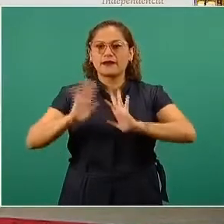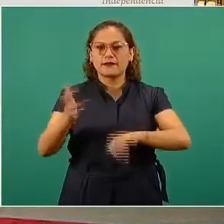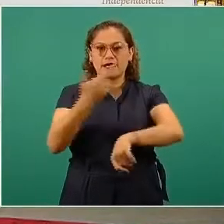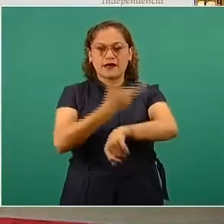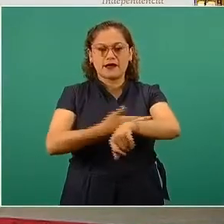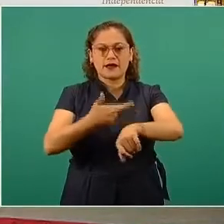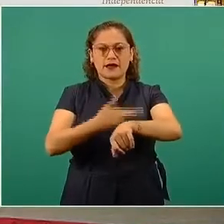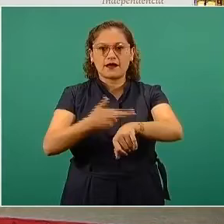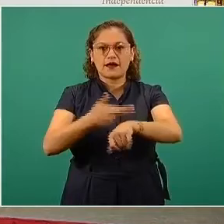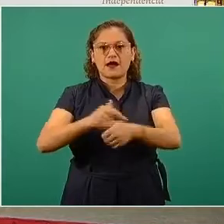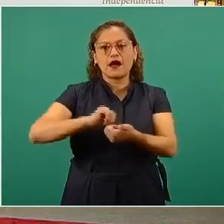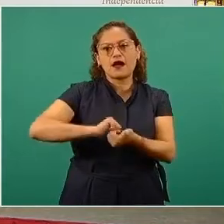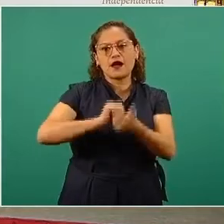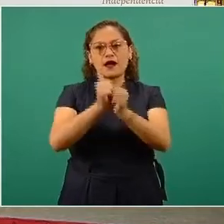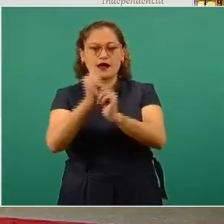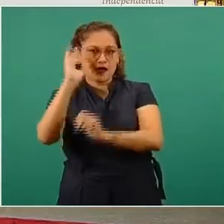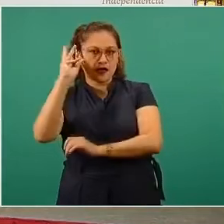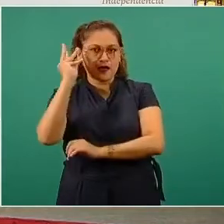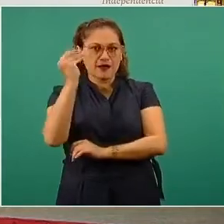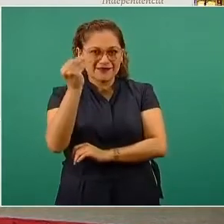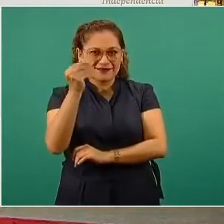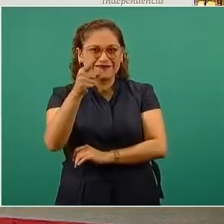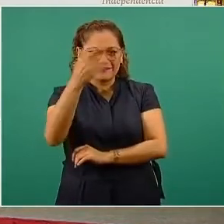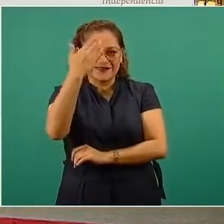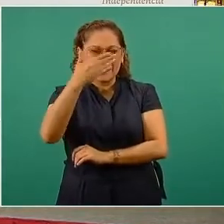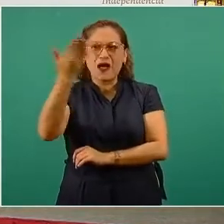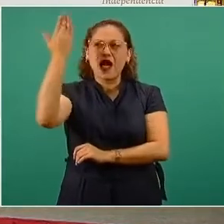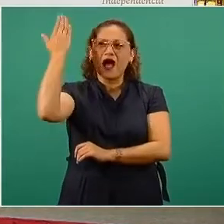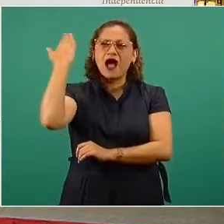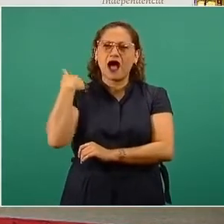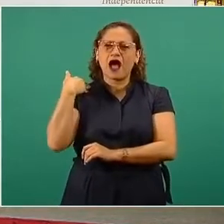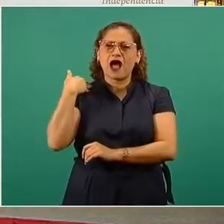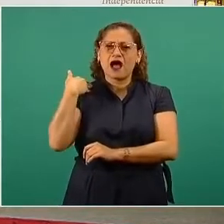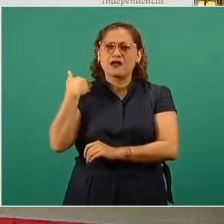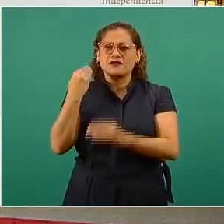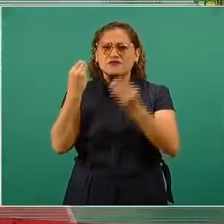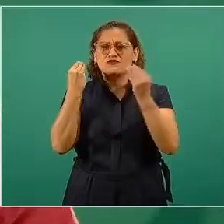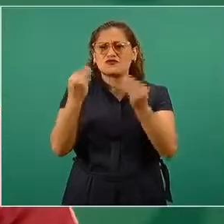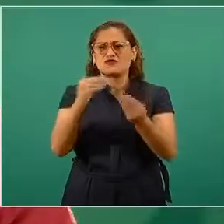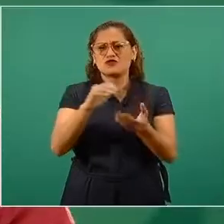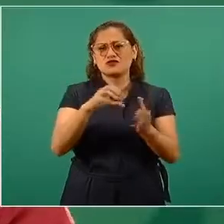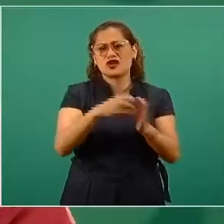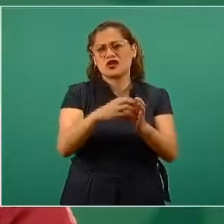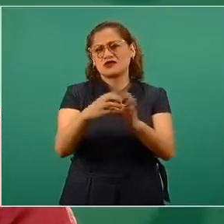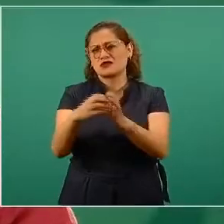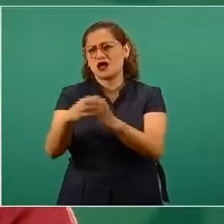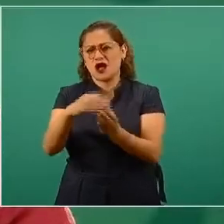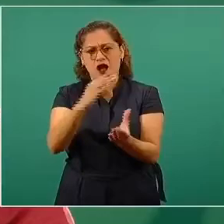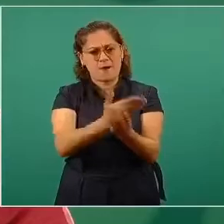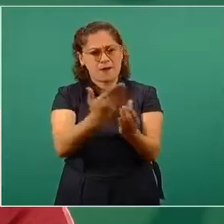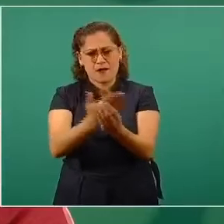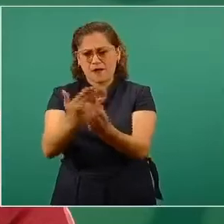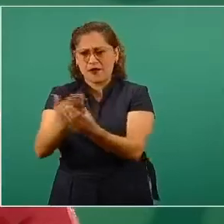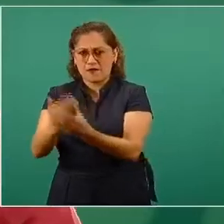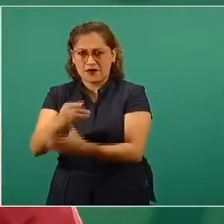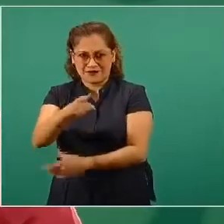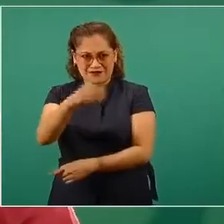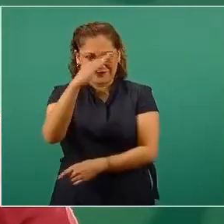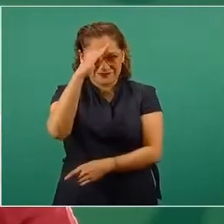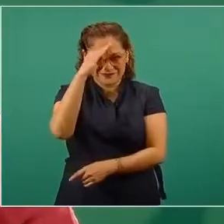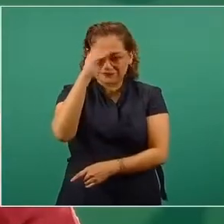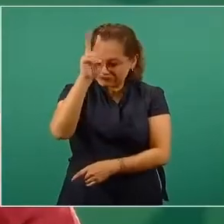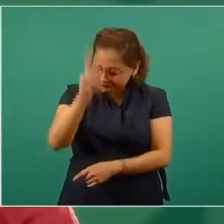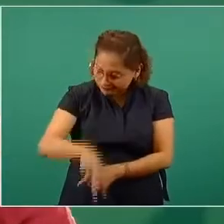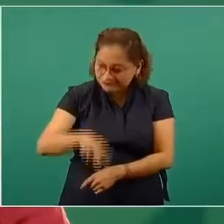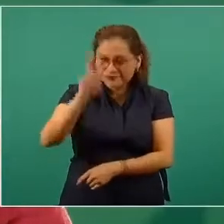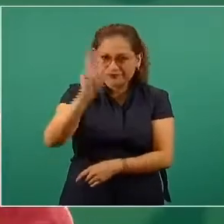trámites, es decir, ya no son sótanos llenos de carpetas de papel empolvándose, no es una metáfora lo que estoy diciendo, es una